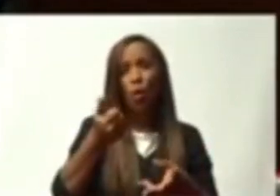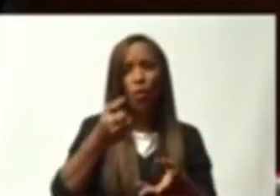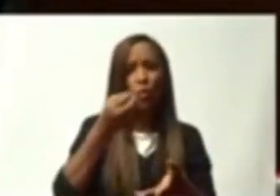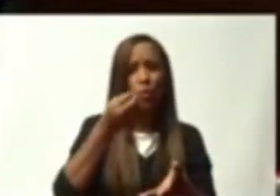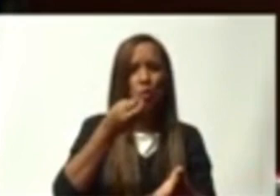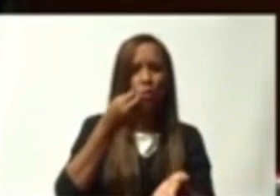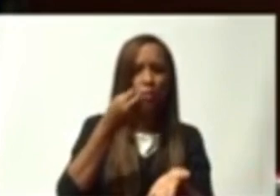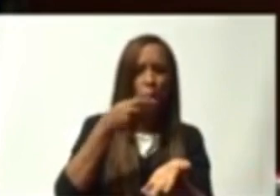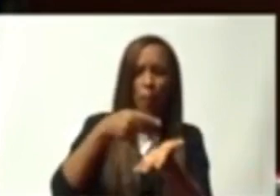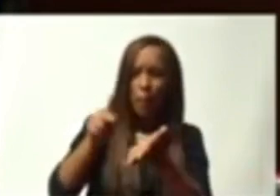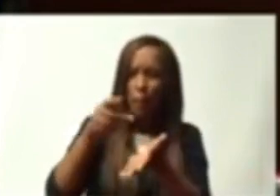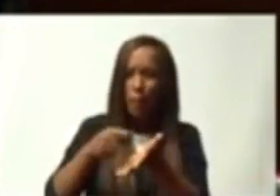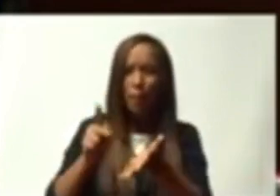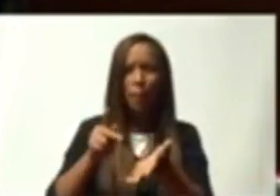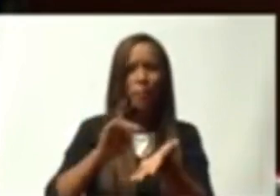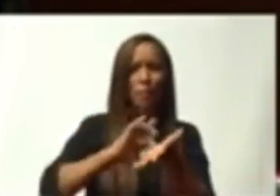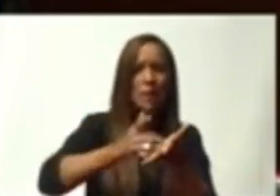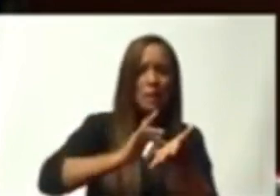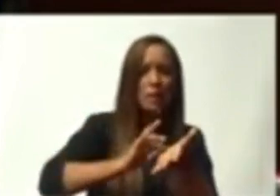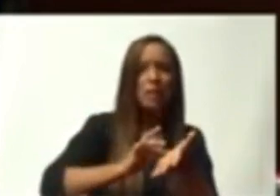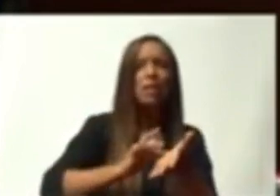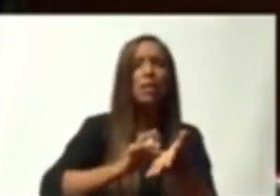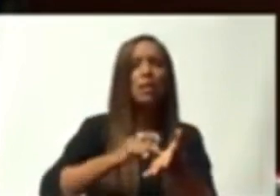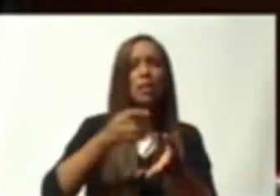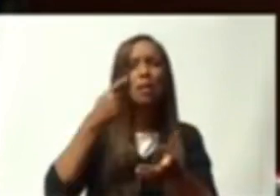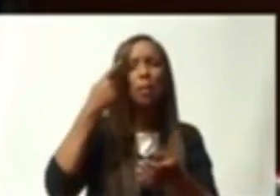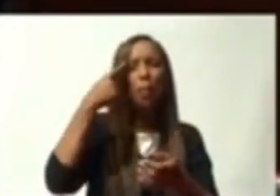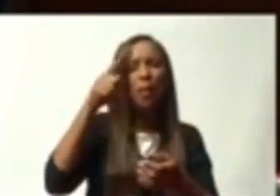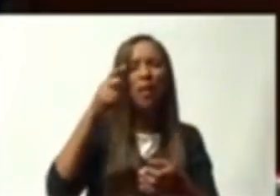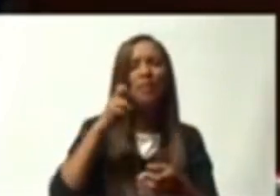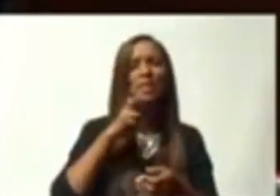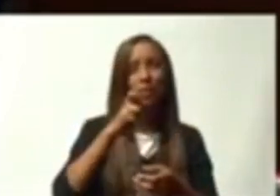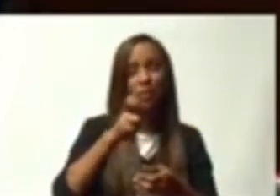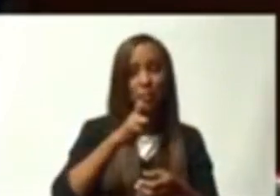52% de los vehículos no tienen seguridad o no tienen seguro,